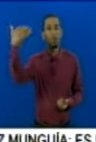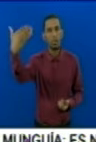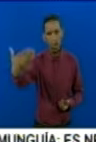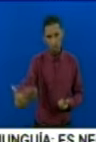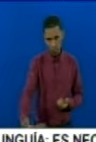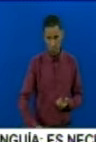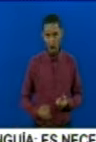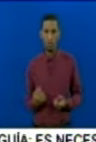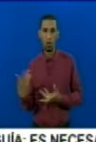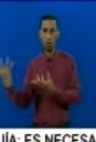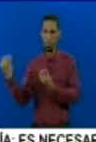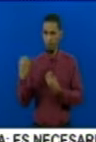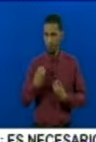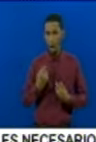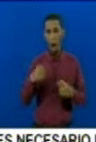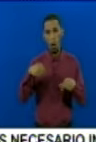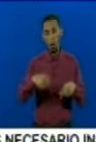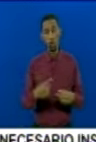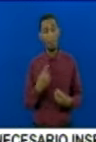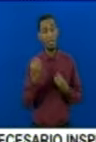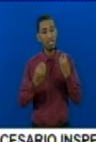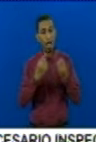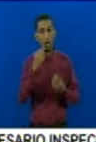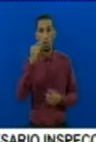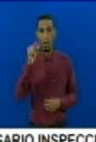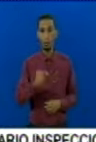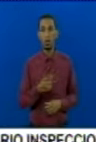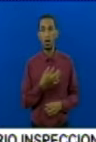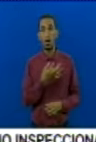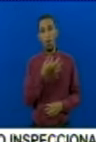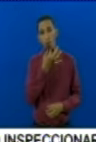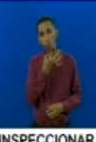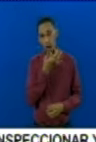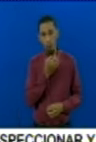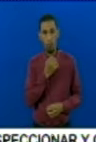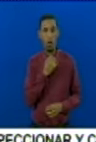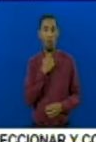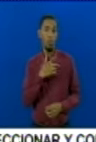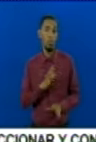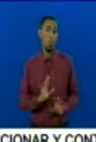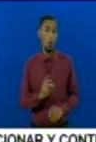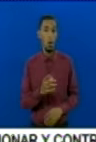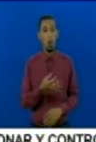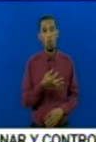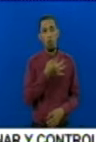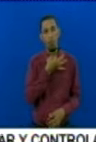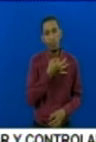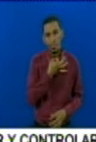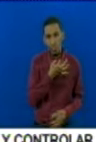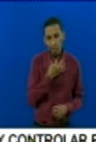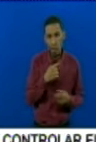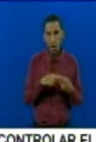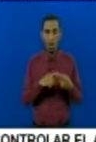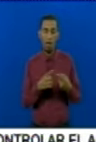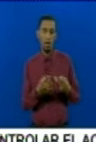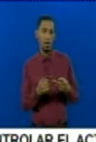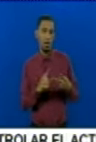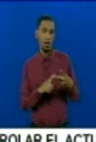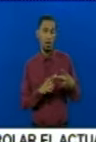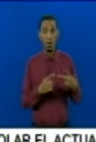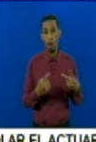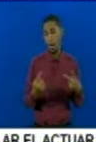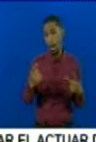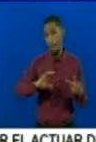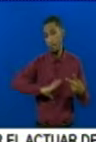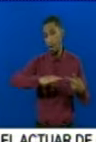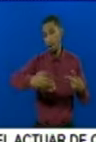poco más, estoy pensando ahora mismo en las personas vulnerables. Pienso, por ejemplo, en los ancianos, en las personas con bajos ingresos, quizás